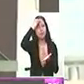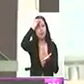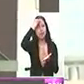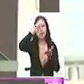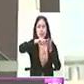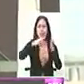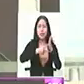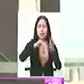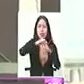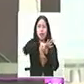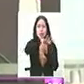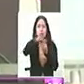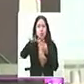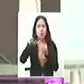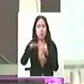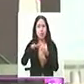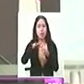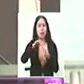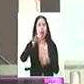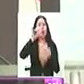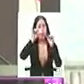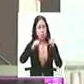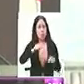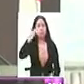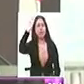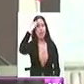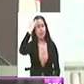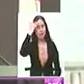enfermedad, de los riesgos que ella